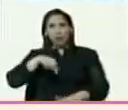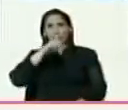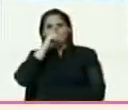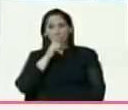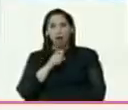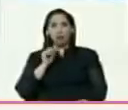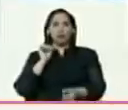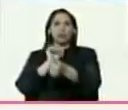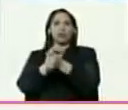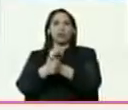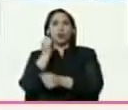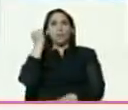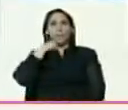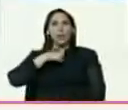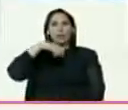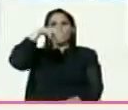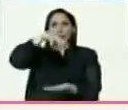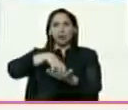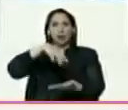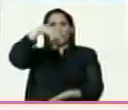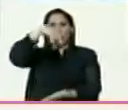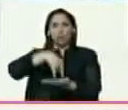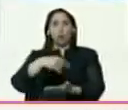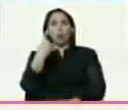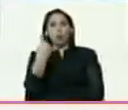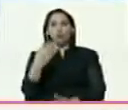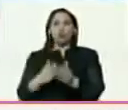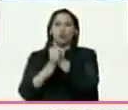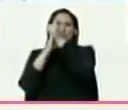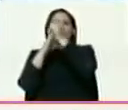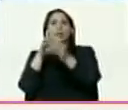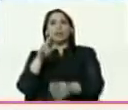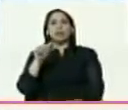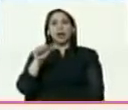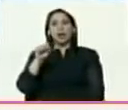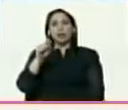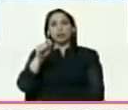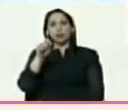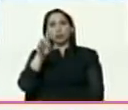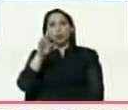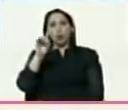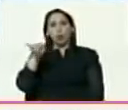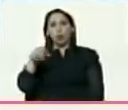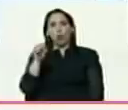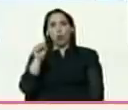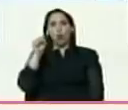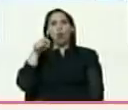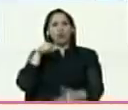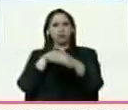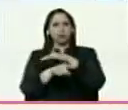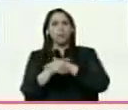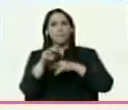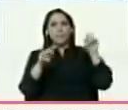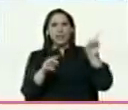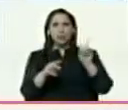estado carabobo uno de los líderes de los rastrojos que se encontraba en nuestro país de manera clandestina